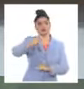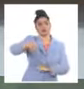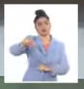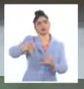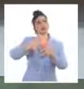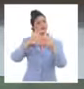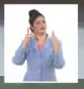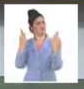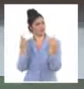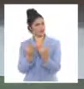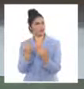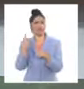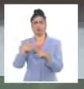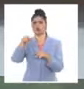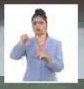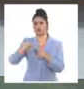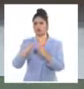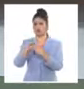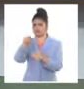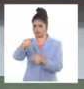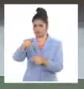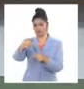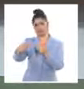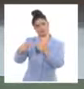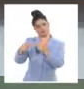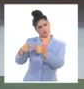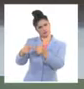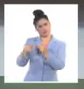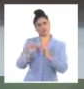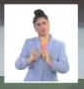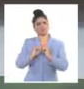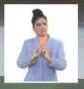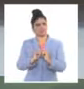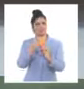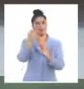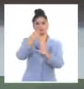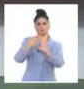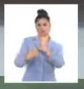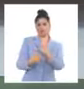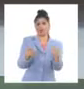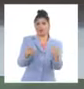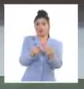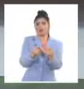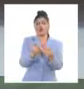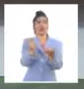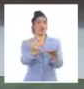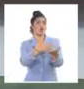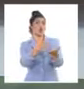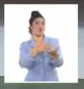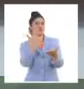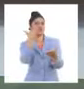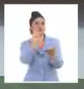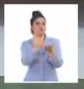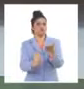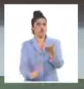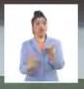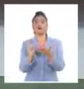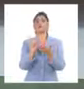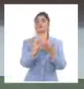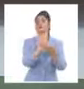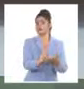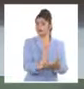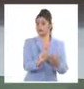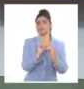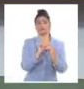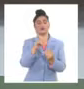y también a residentes de la comunidad. Al escribir sus impresiones en el libro destinado a los visitantes, el presidente cubano valoró que el